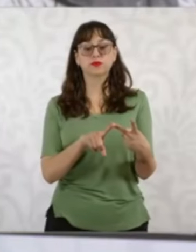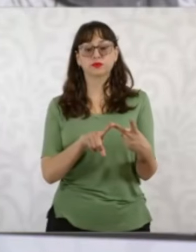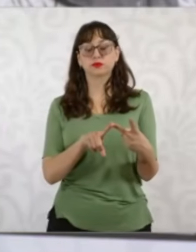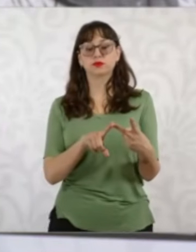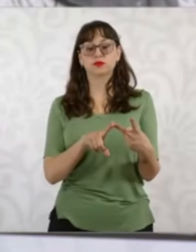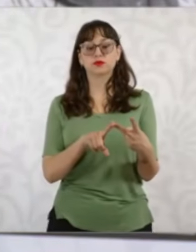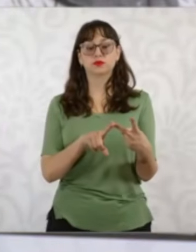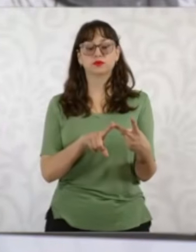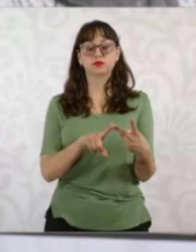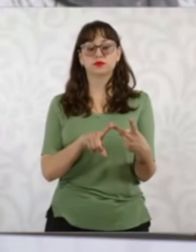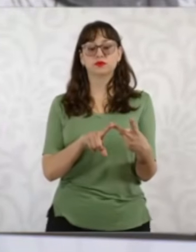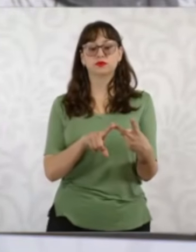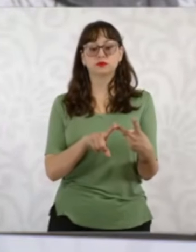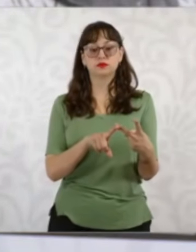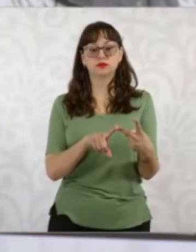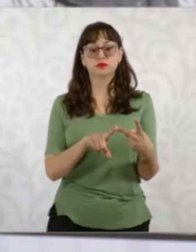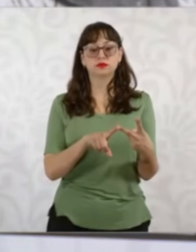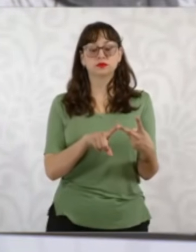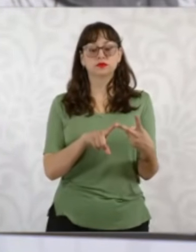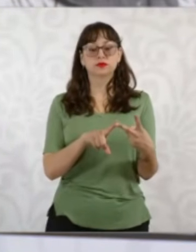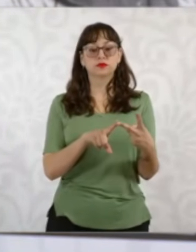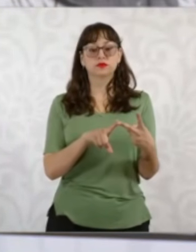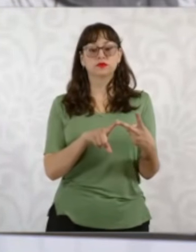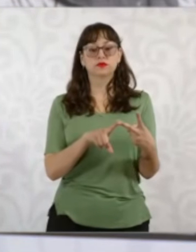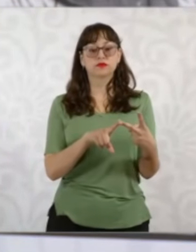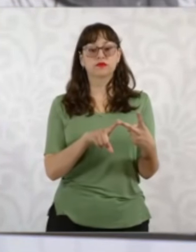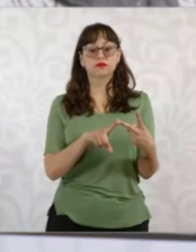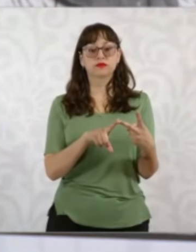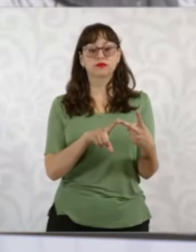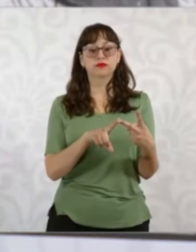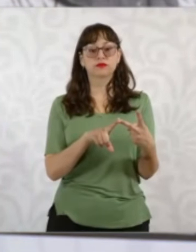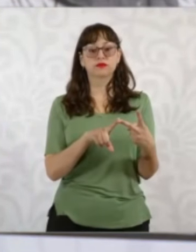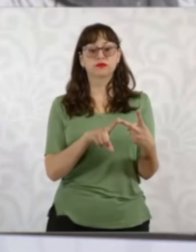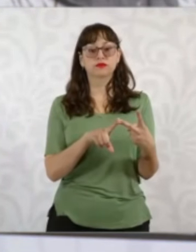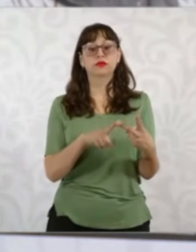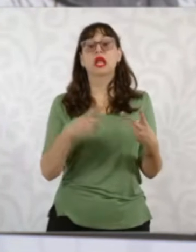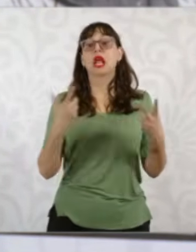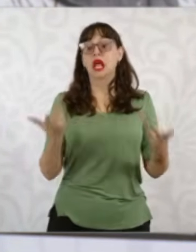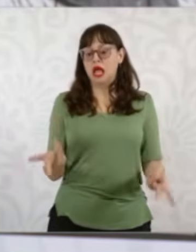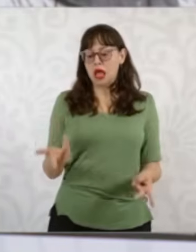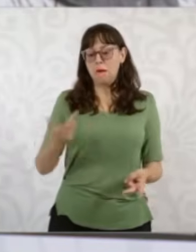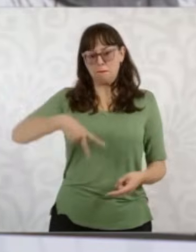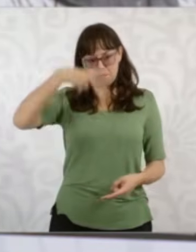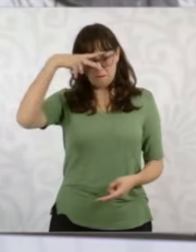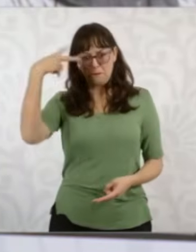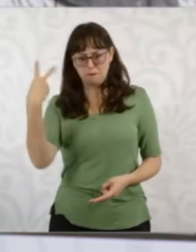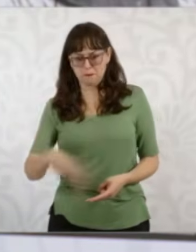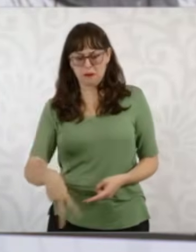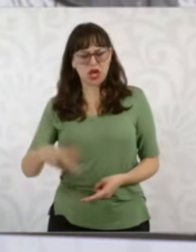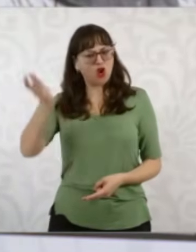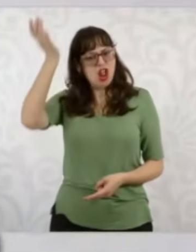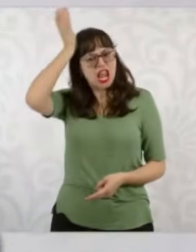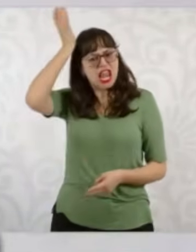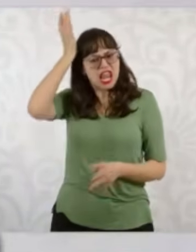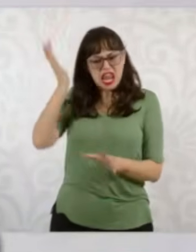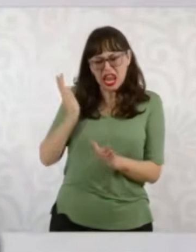donde se culpó a la lechuga mexicana